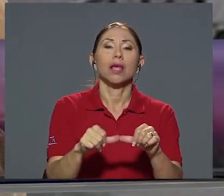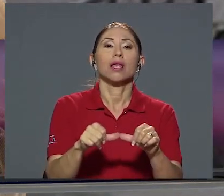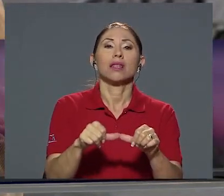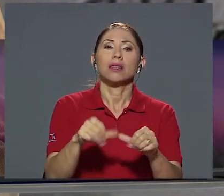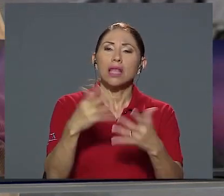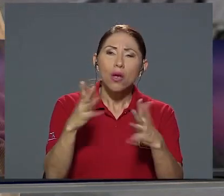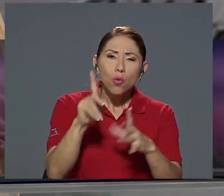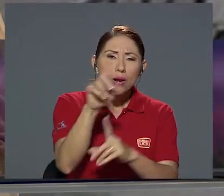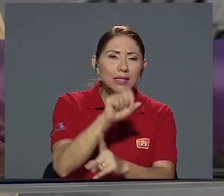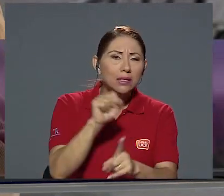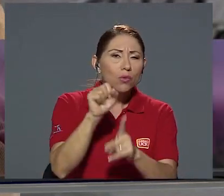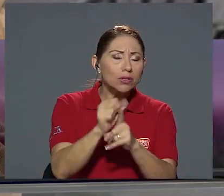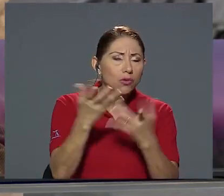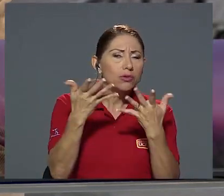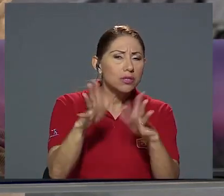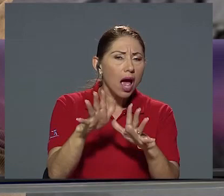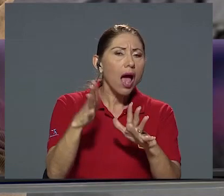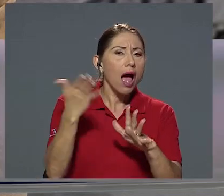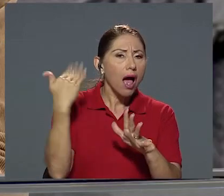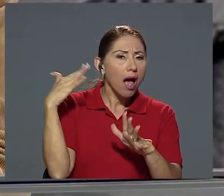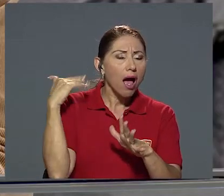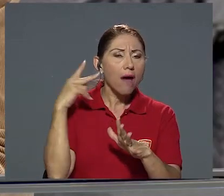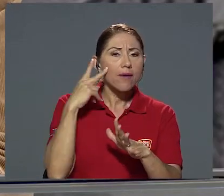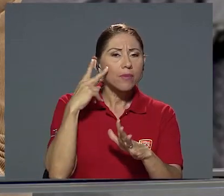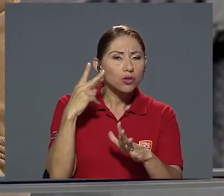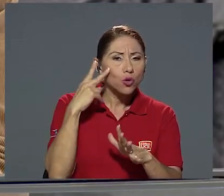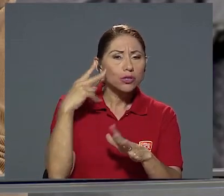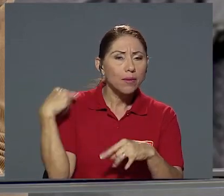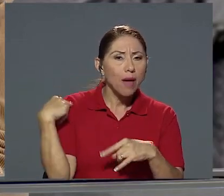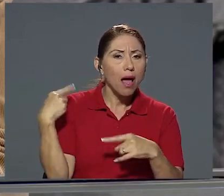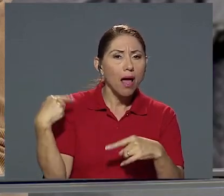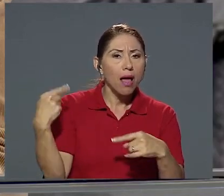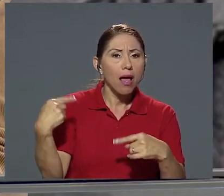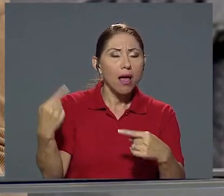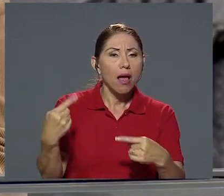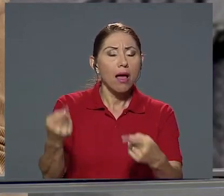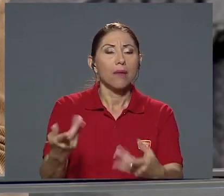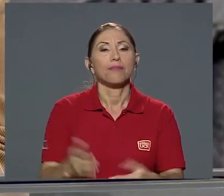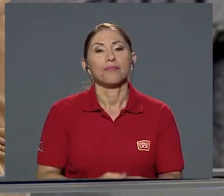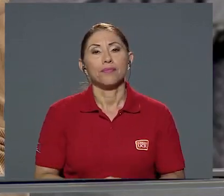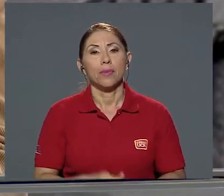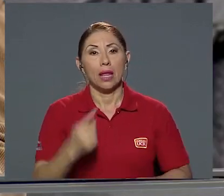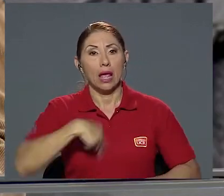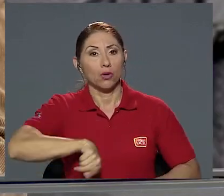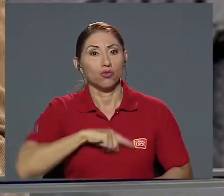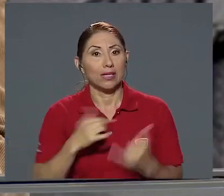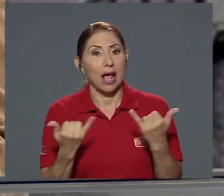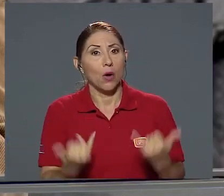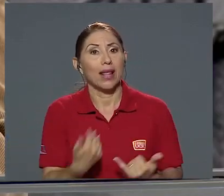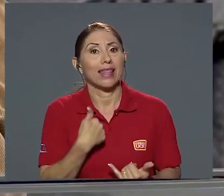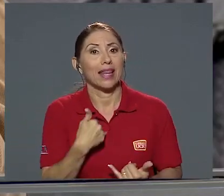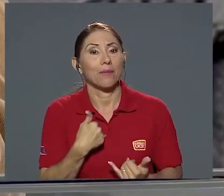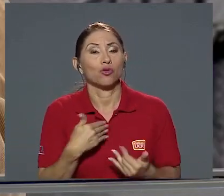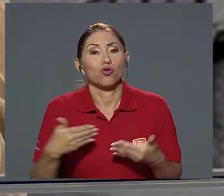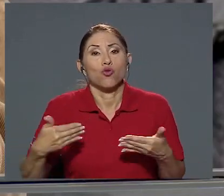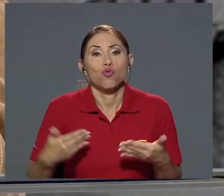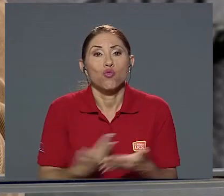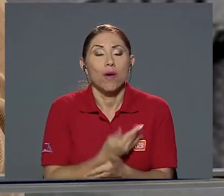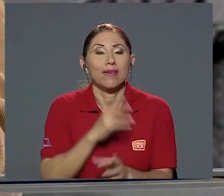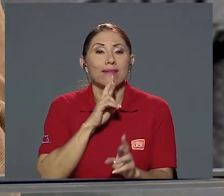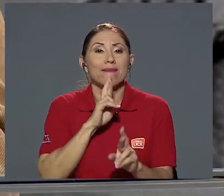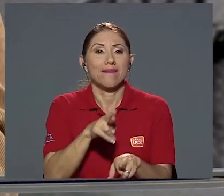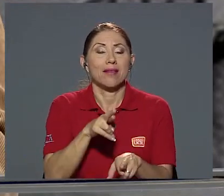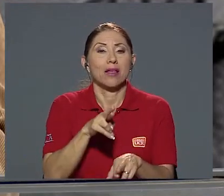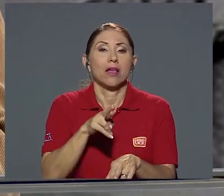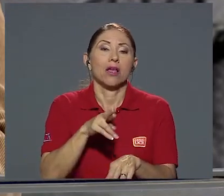veníamos observando, ¿no?, desde hace algún tiempo a la fecha. Lo que tenemos ahora son nuevas implicaciones de políticas